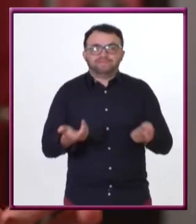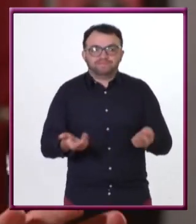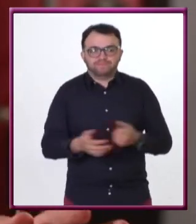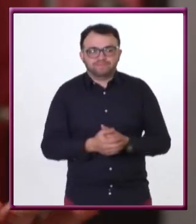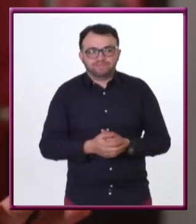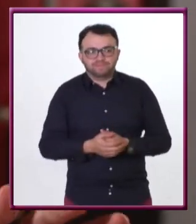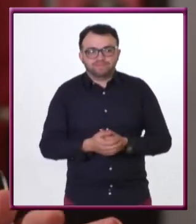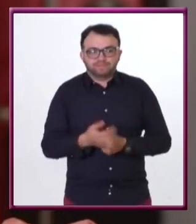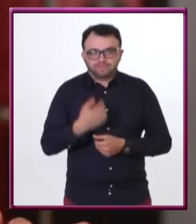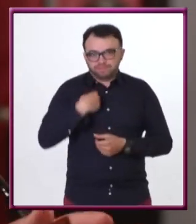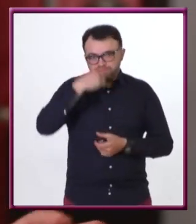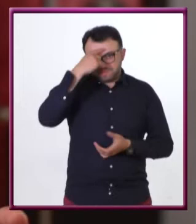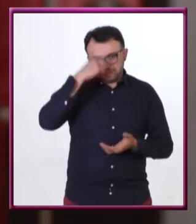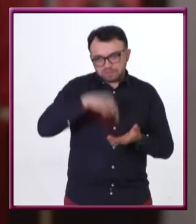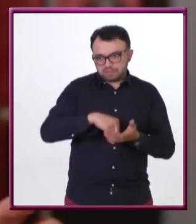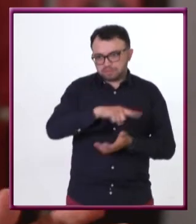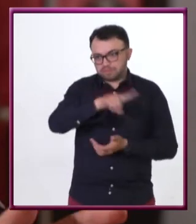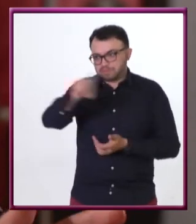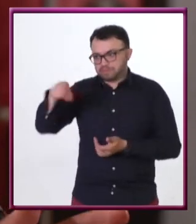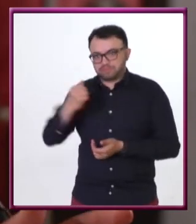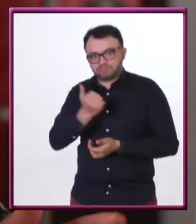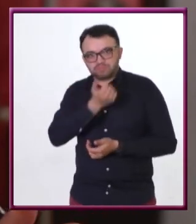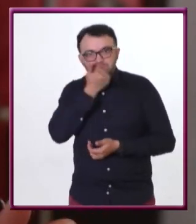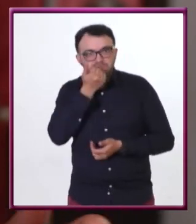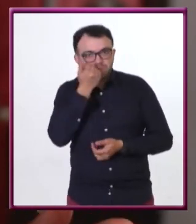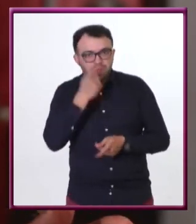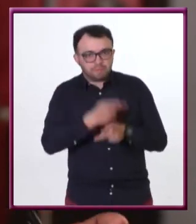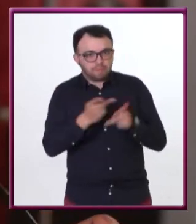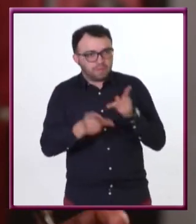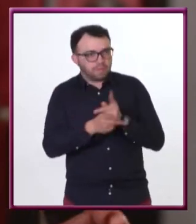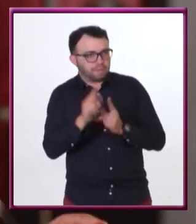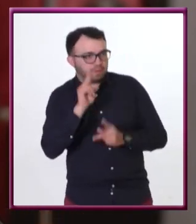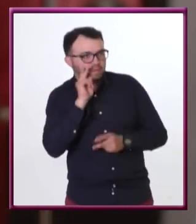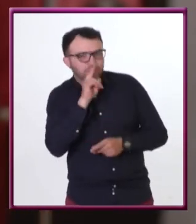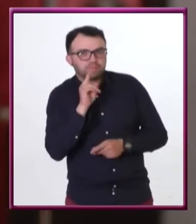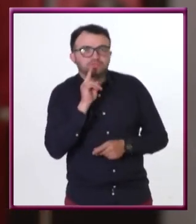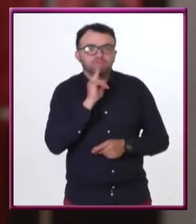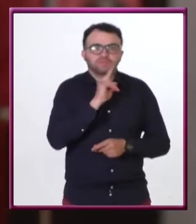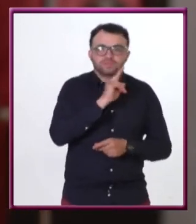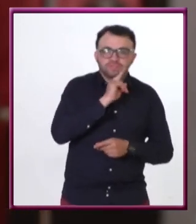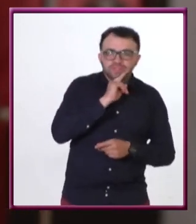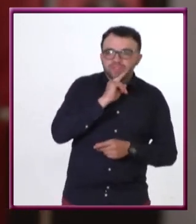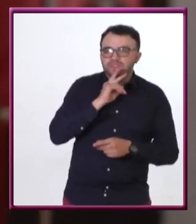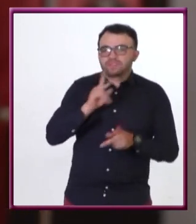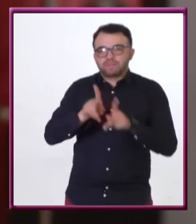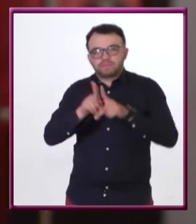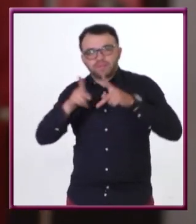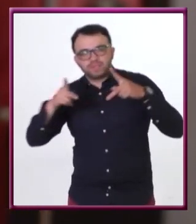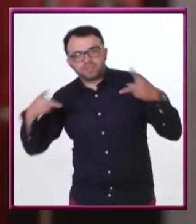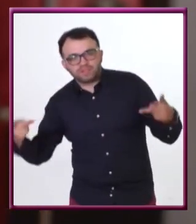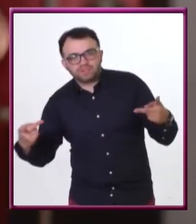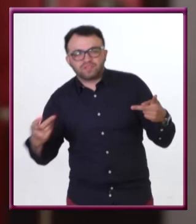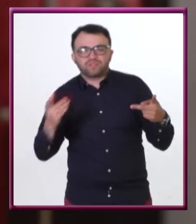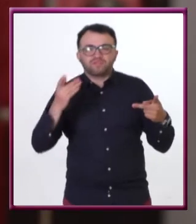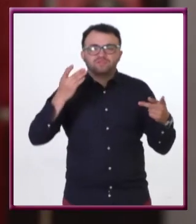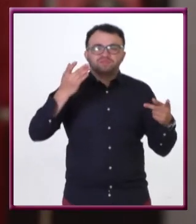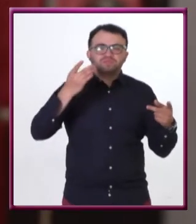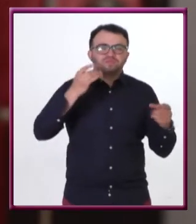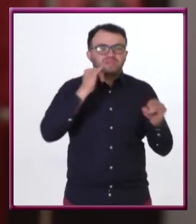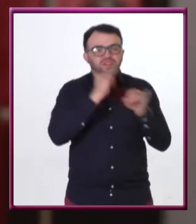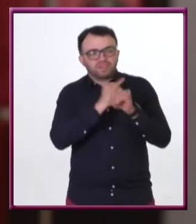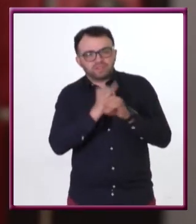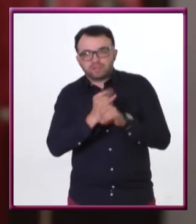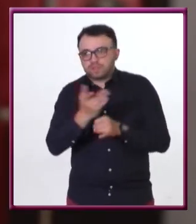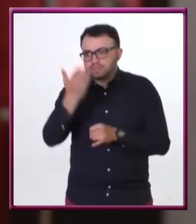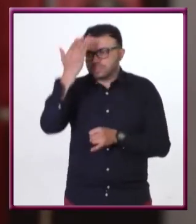los chavos de preparatoria están viendo en las noticias, en los periódicos, ¿no? En las redes sociales. Ellos están viendo